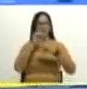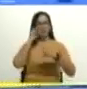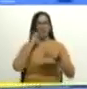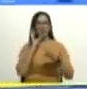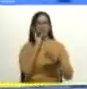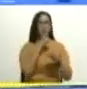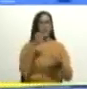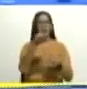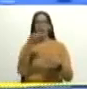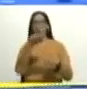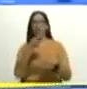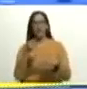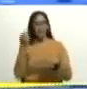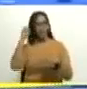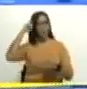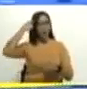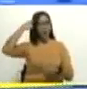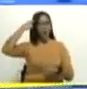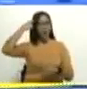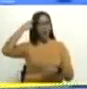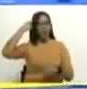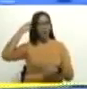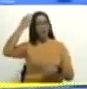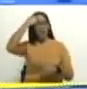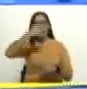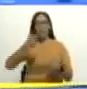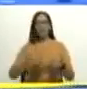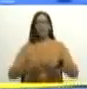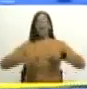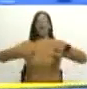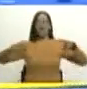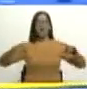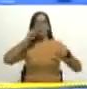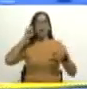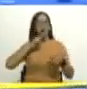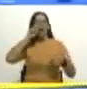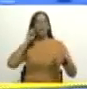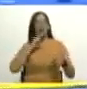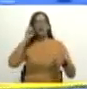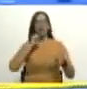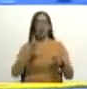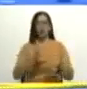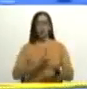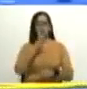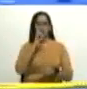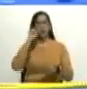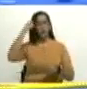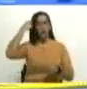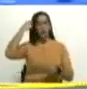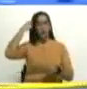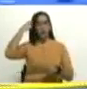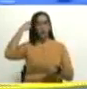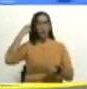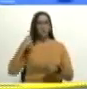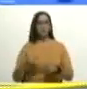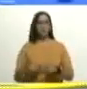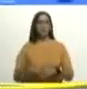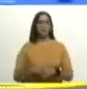conseguía anticonceptivos? ¿No? La población creció en esos años de manera pujante.